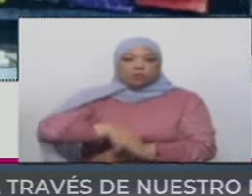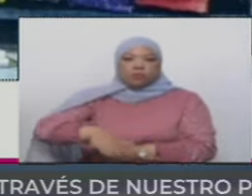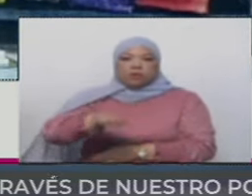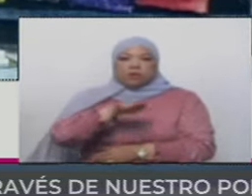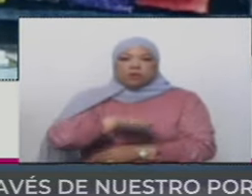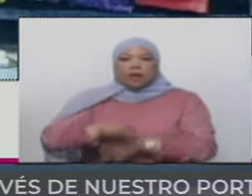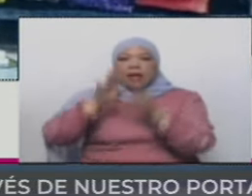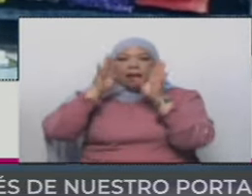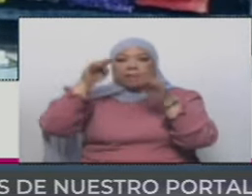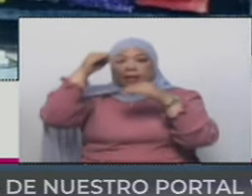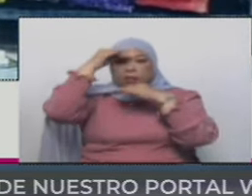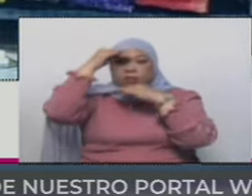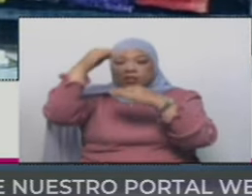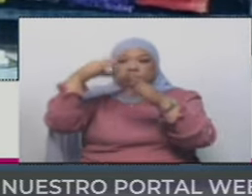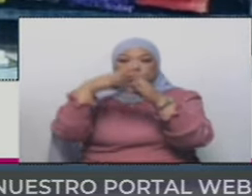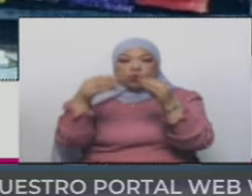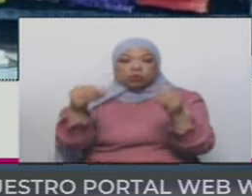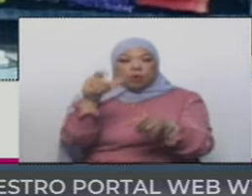escuchando todas las opiniones,